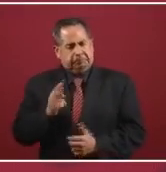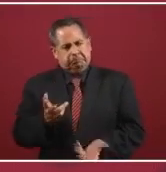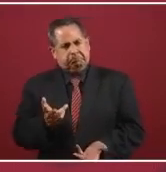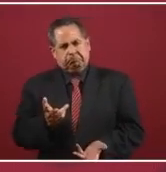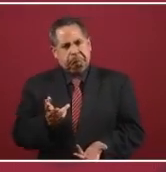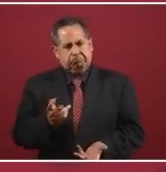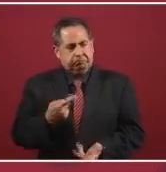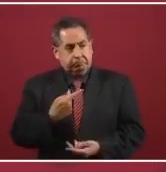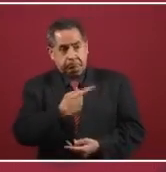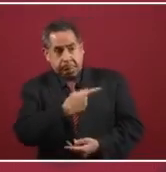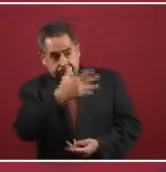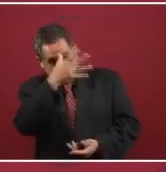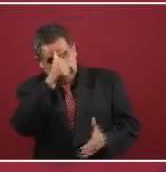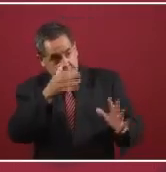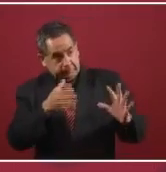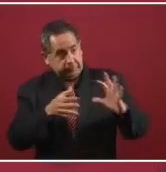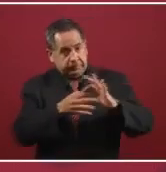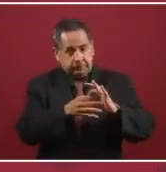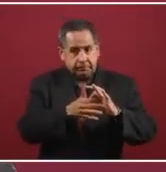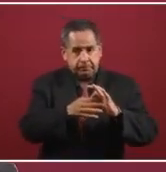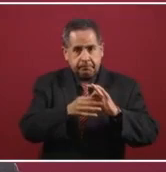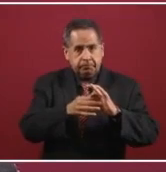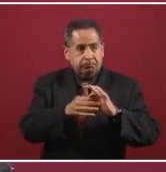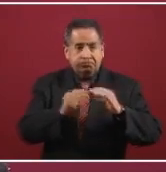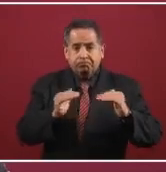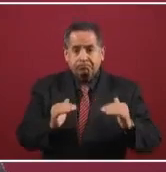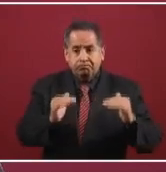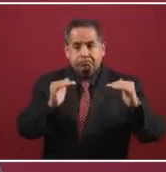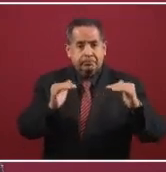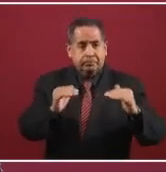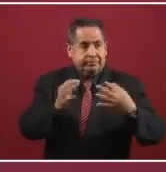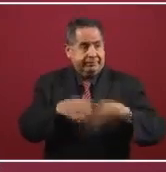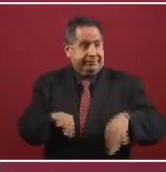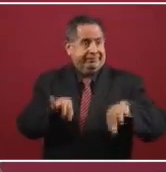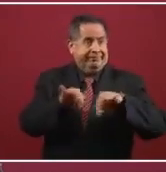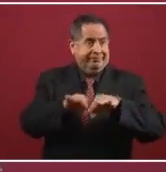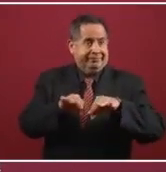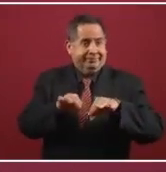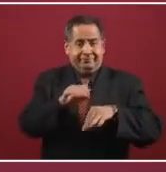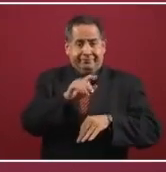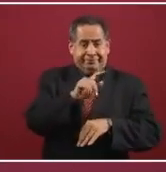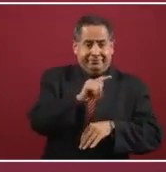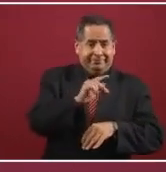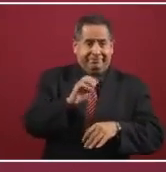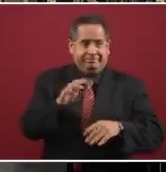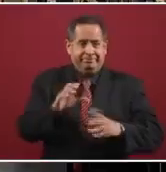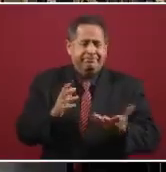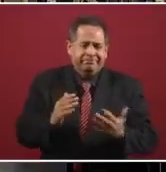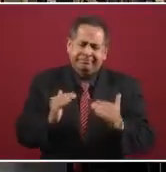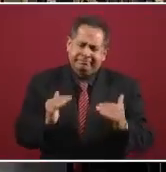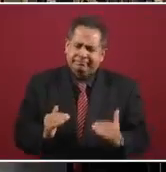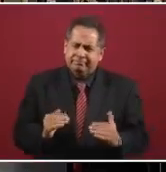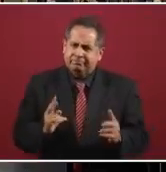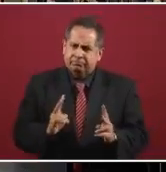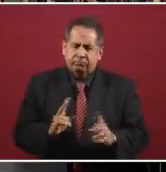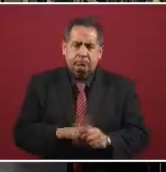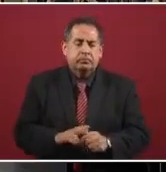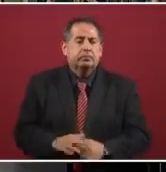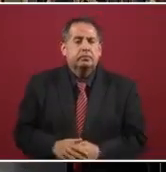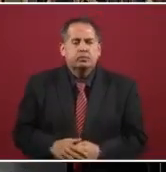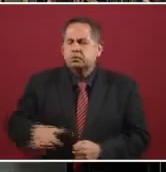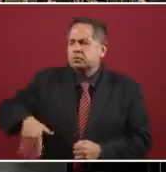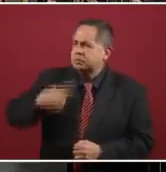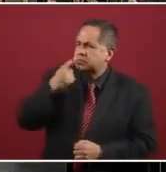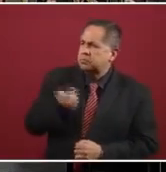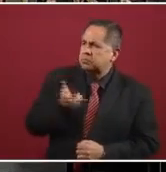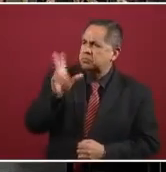acuerdos binacionales con el mismo nivel de relevancia que el tratado. Y de lo que le decía del no rotundo, sería